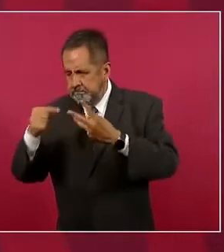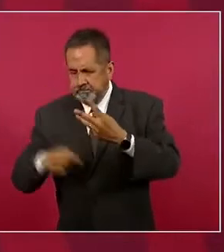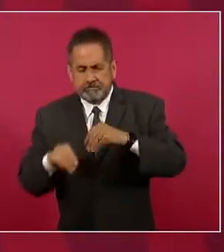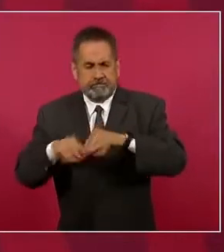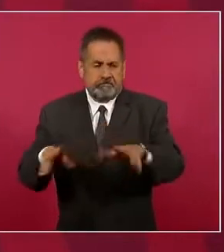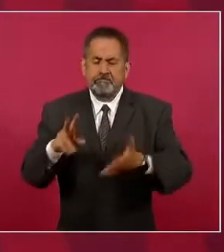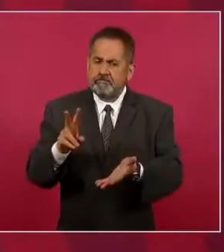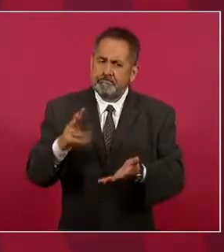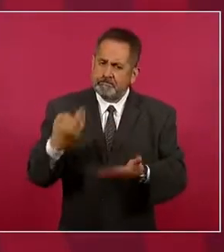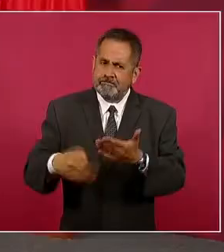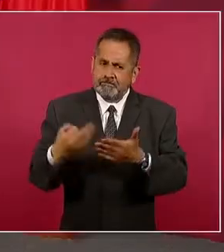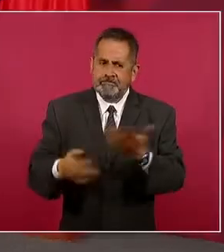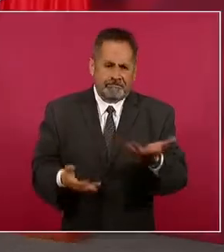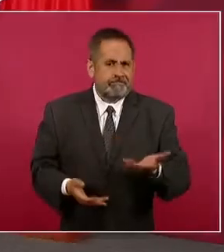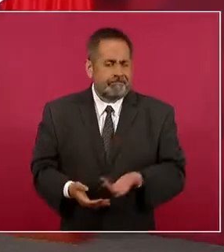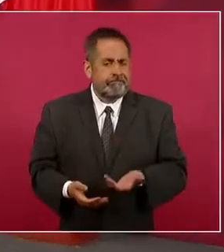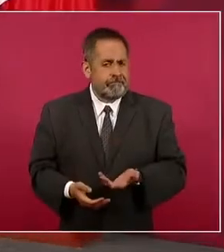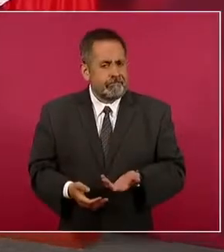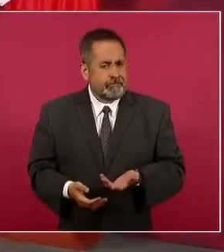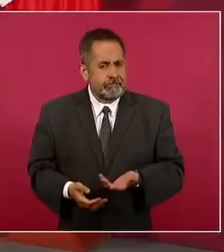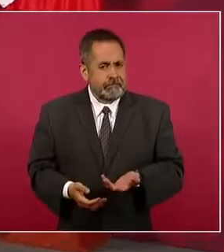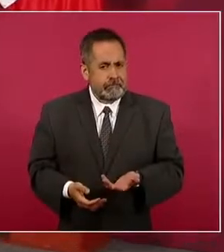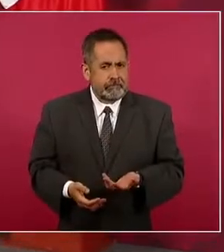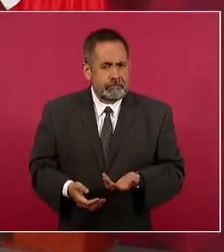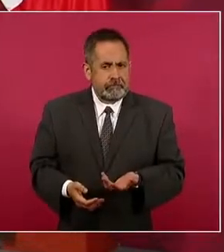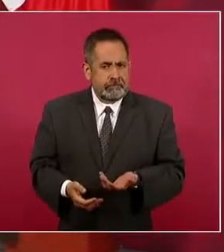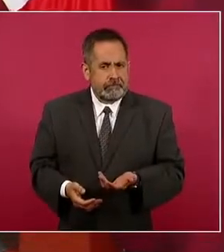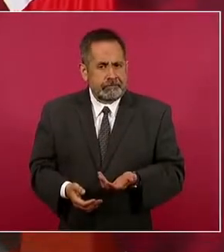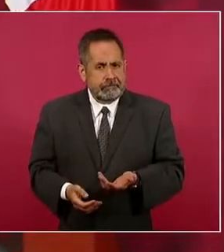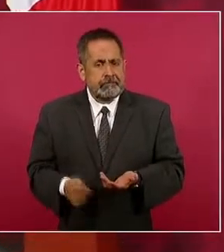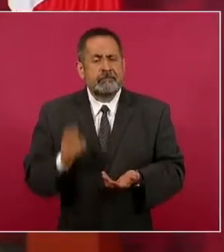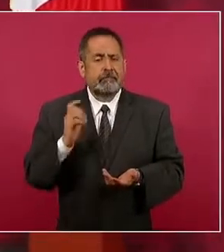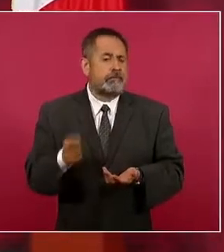Se quiso